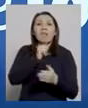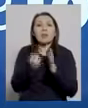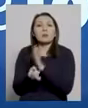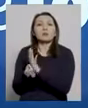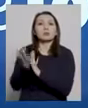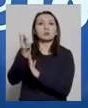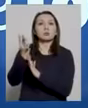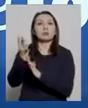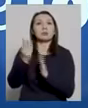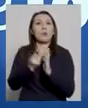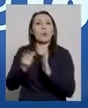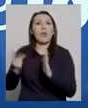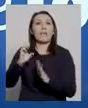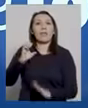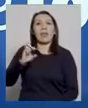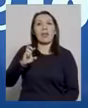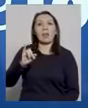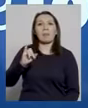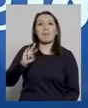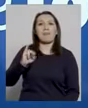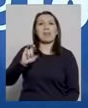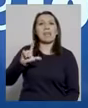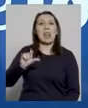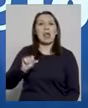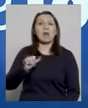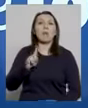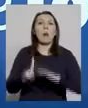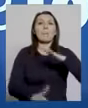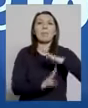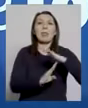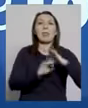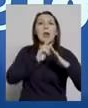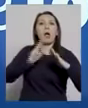actualizado en Epivigila, es decir, continúan como pendientes.